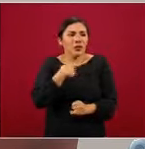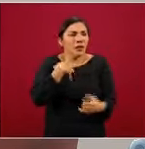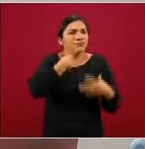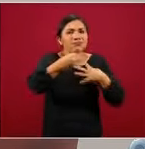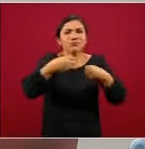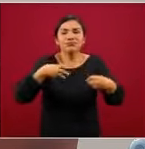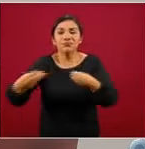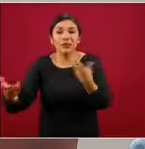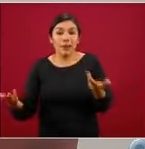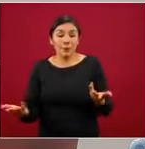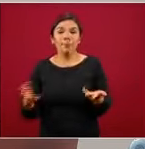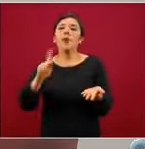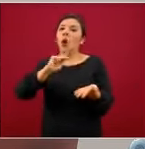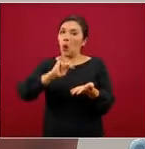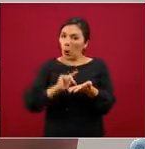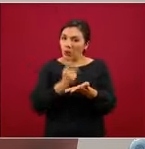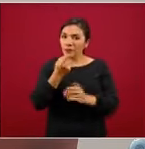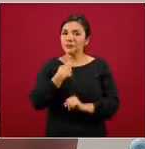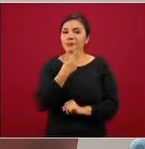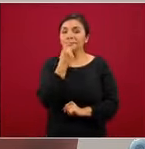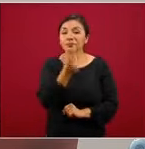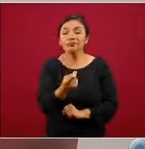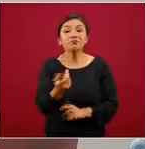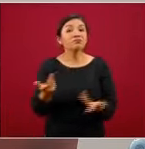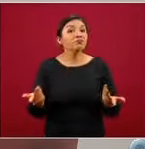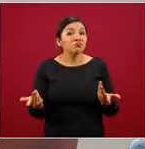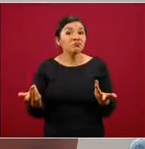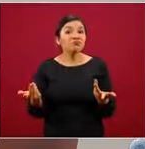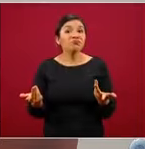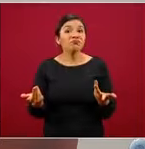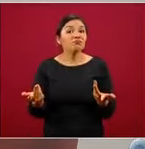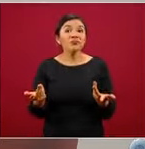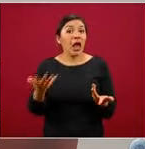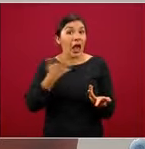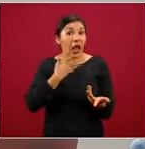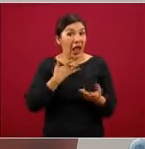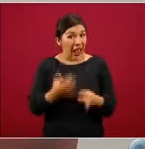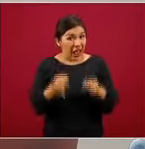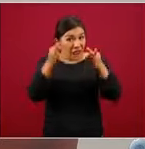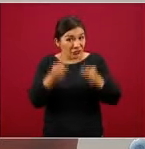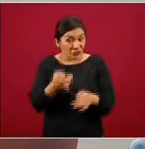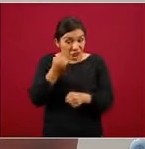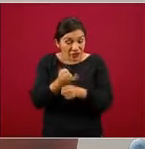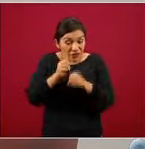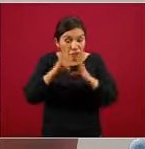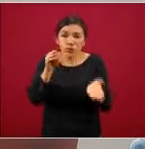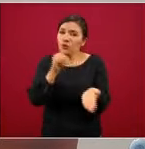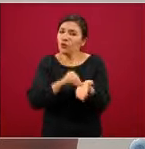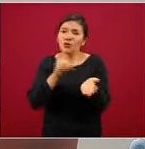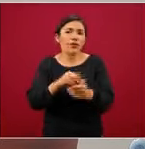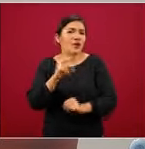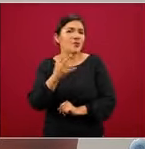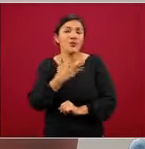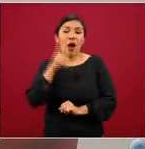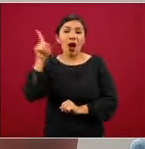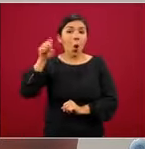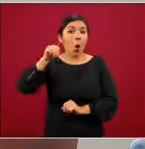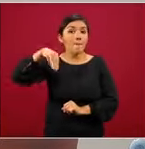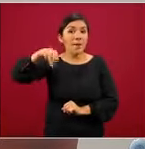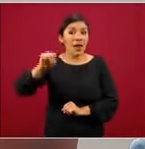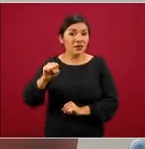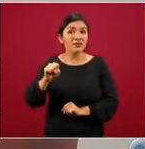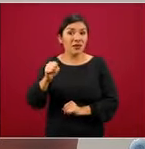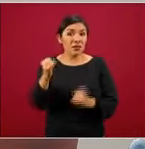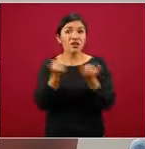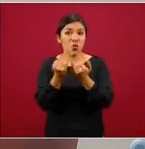otros. Nuevamente, no existe datos sólidos a la fecha. La Organización Mundial de la Salud pone